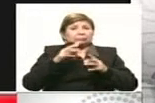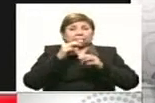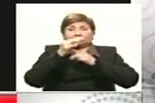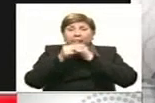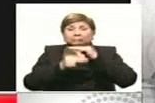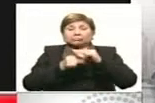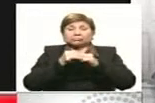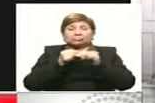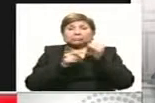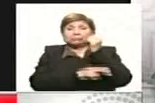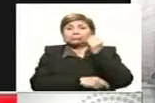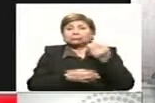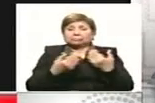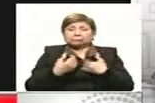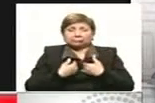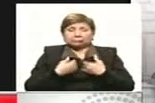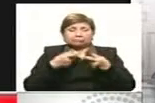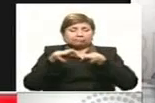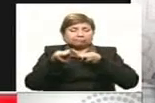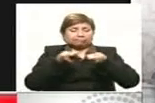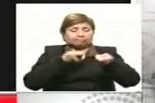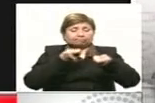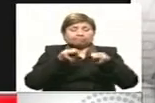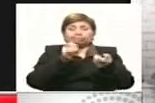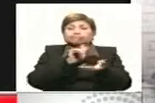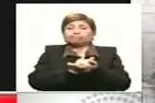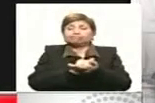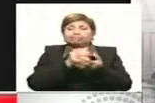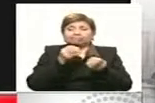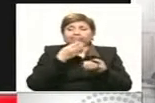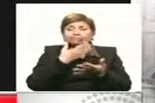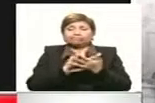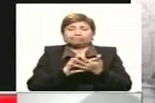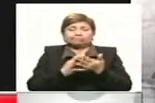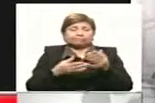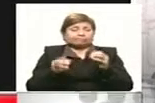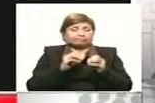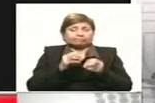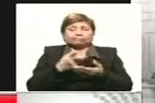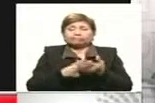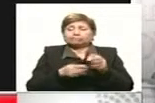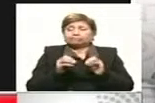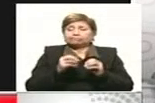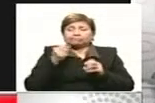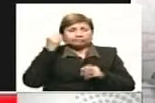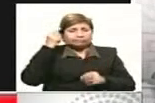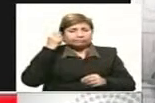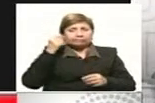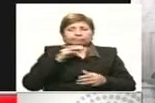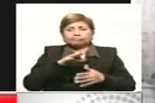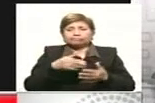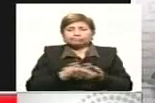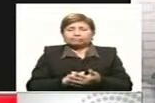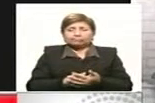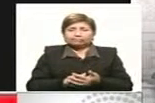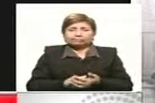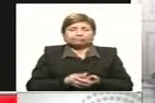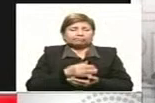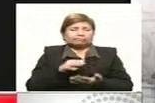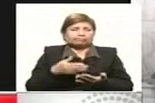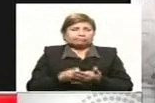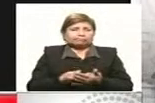mundo, ¿no?, que para controlar inundaciones está apostando por la reforestación, y en ese sentido estamos siendo reconocidos a